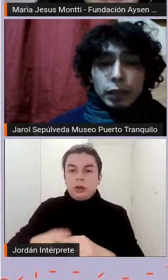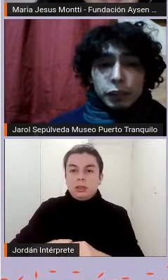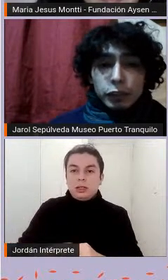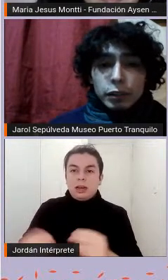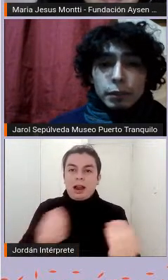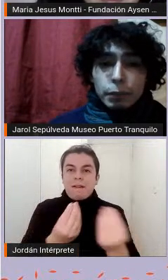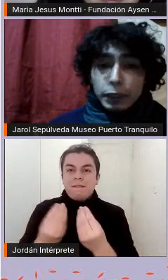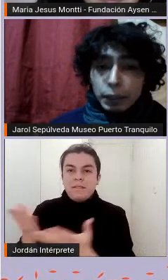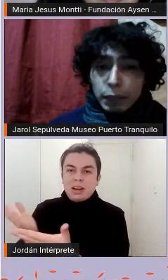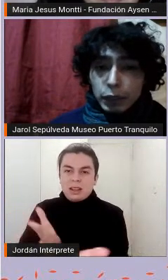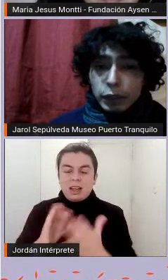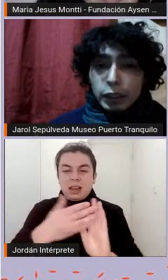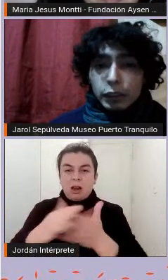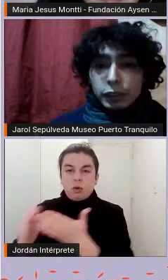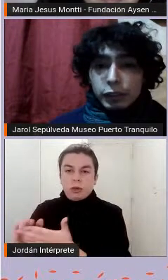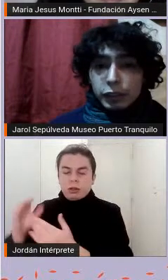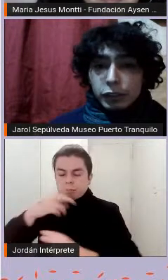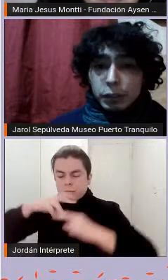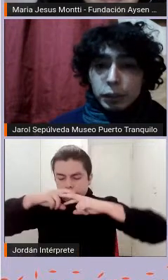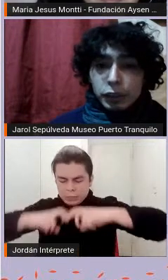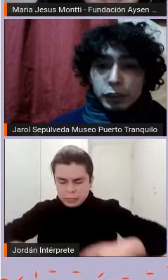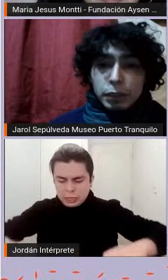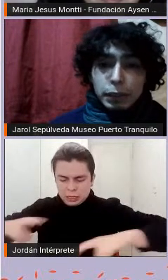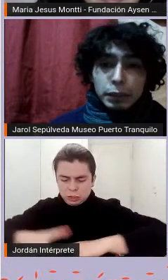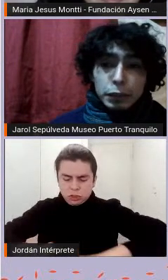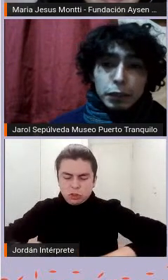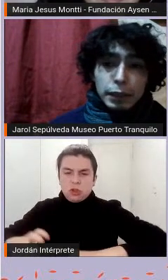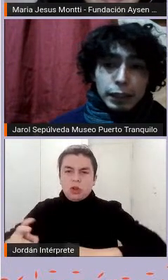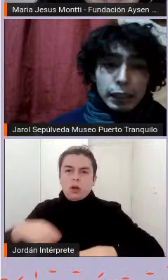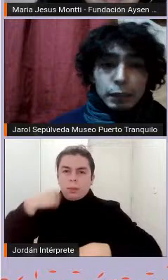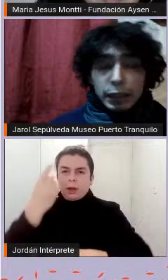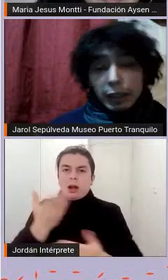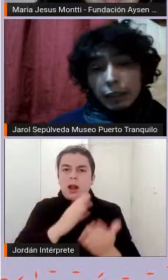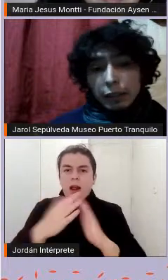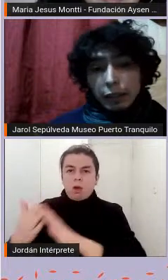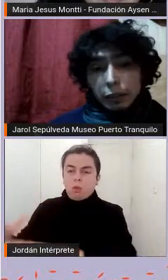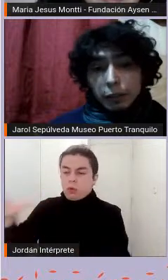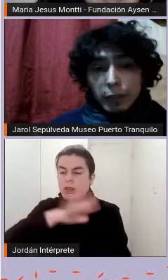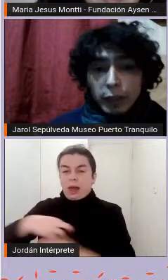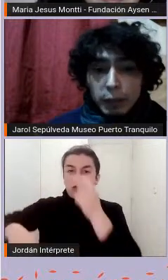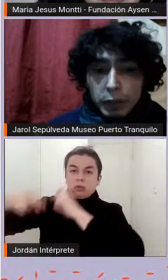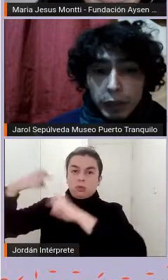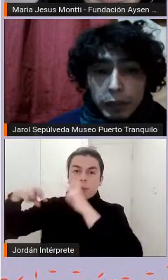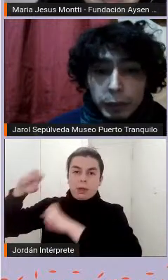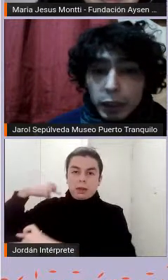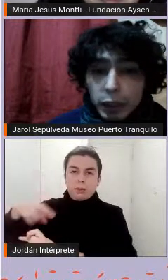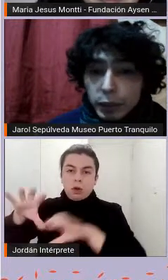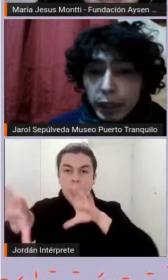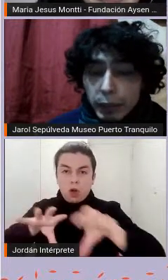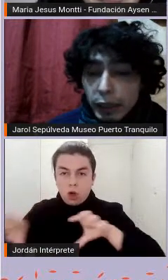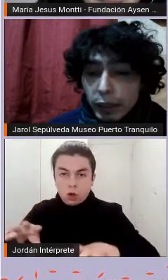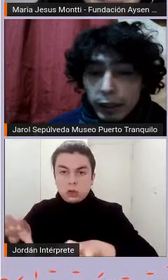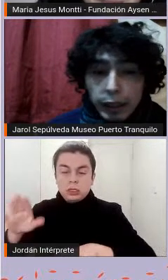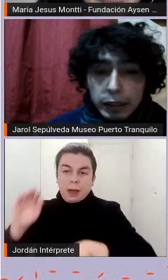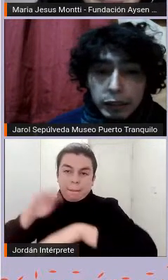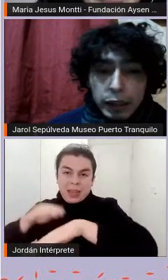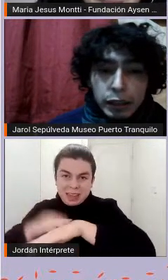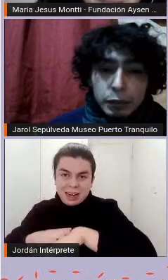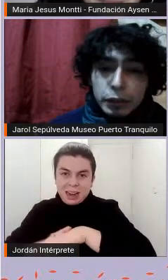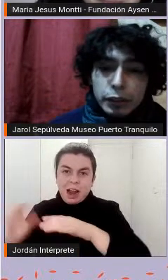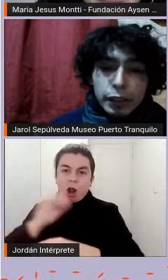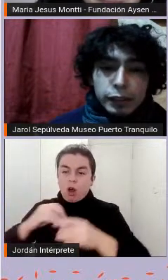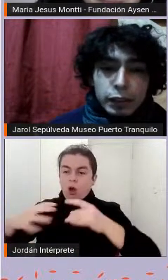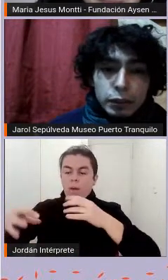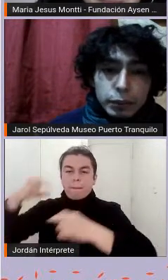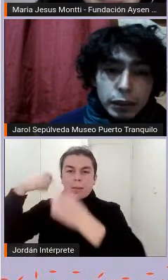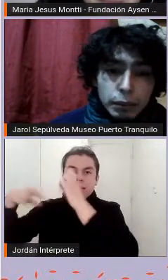de investigación, puesta en valor y conservación y protección del patrimonio material e inmaterial del territorio. Bueno, y ahí vemos algunas imágenes de las actividades que hemos